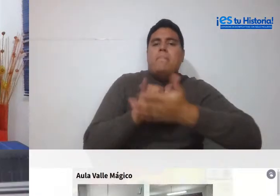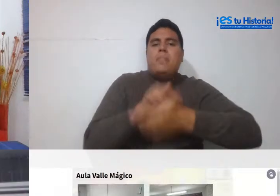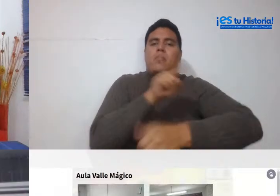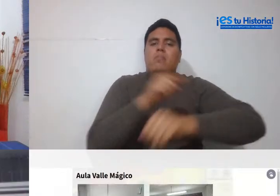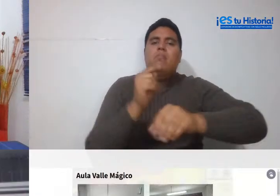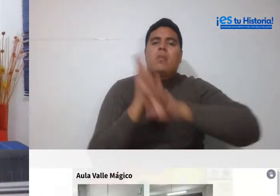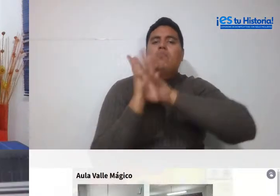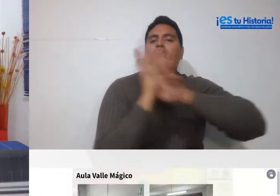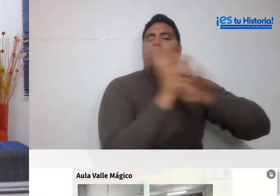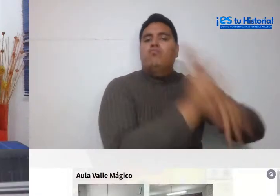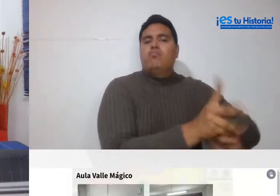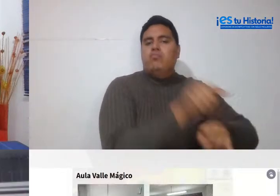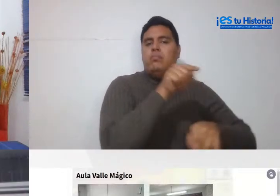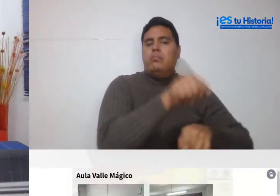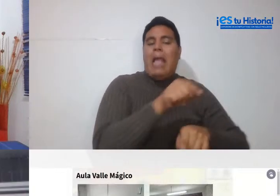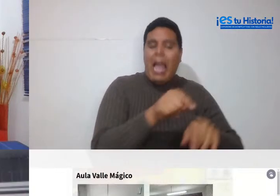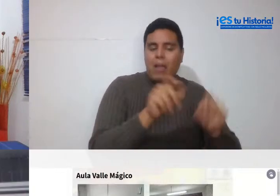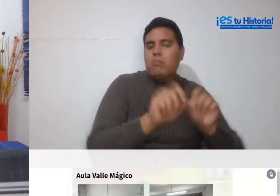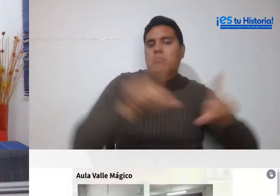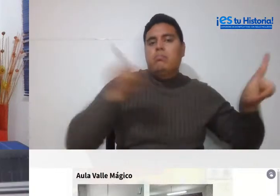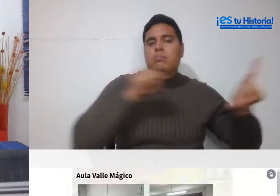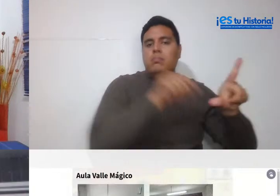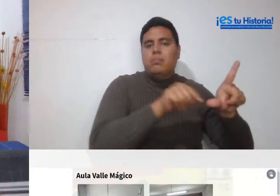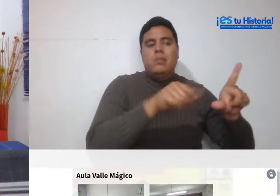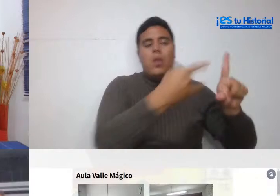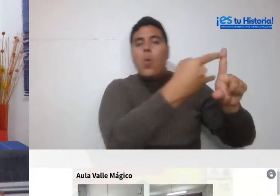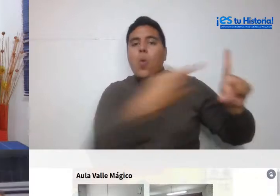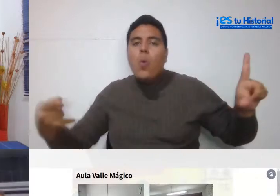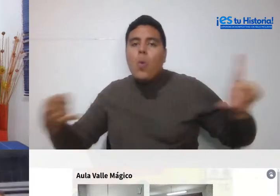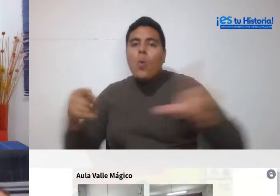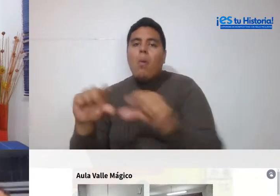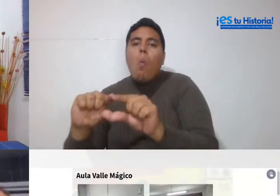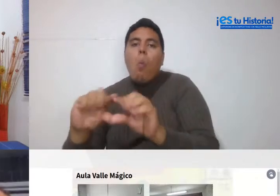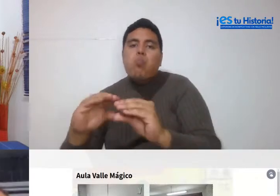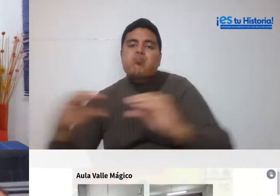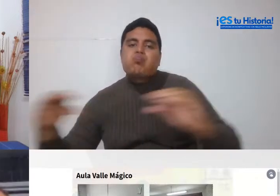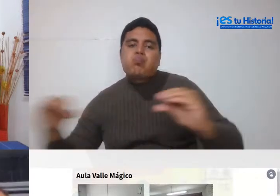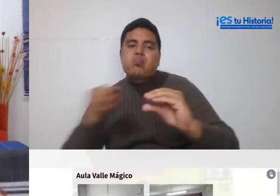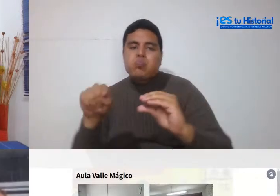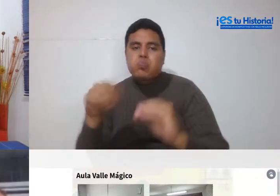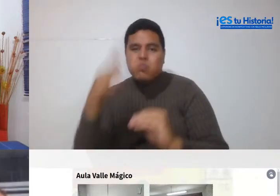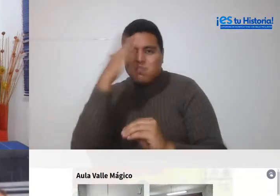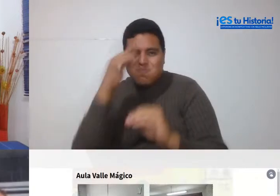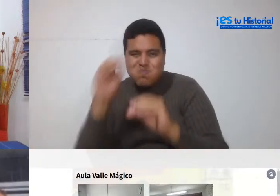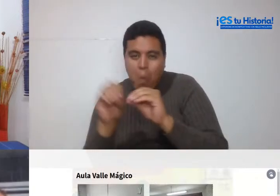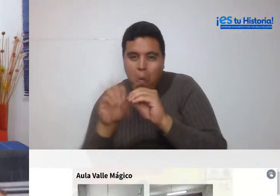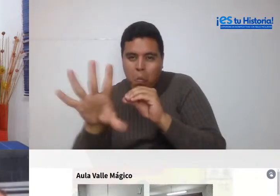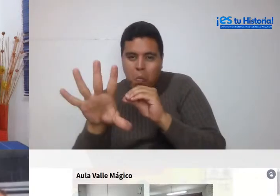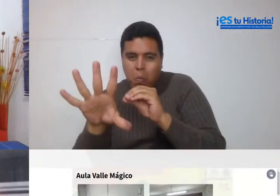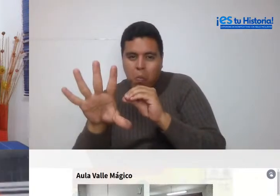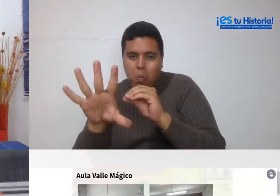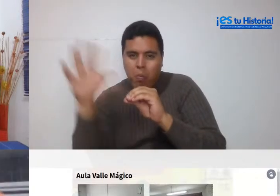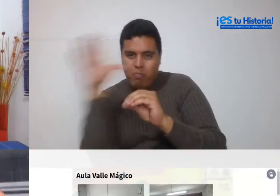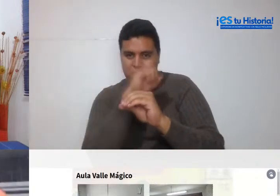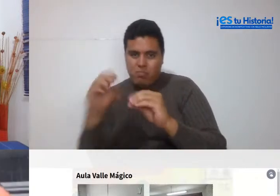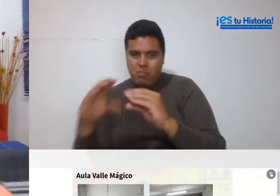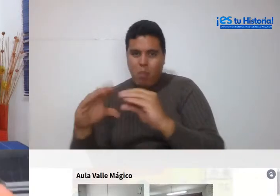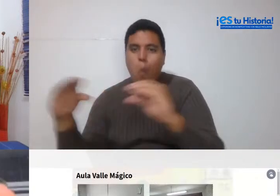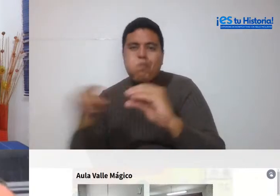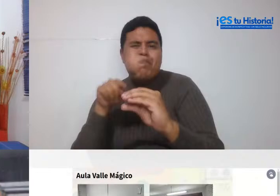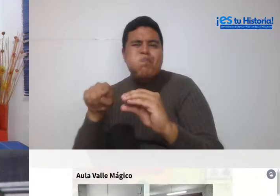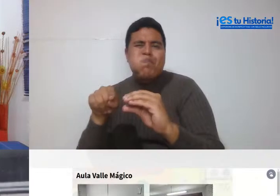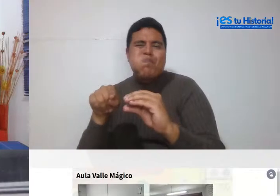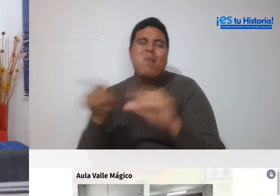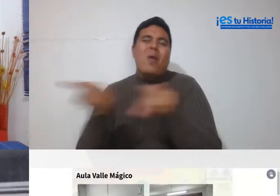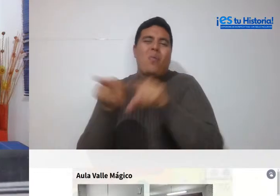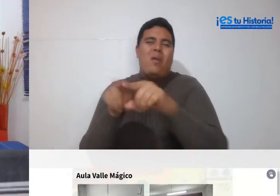sala, conectarse a ese access point, que como lo ven está encendido aquí en este momento, pero no está conectado,